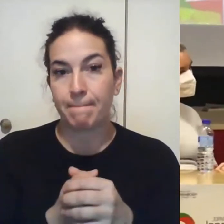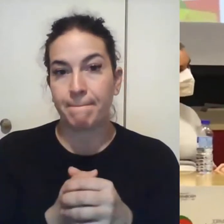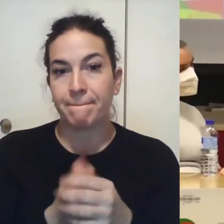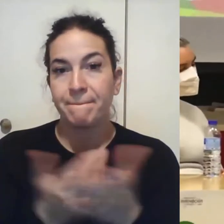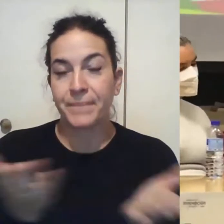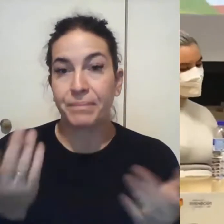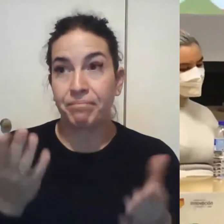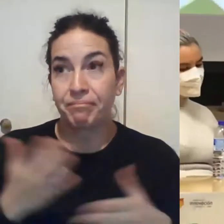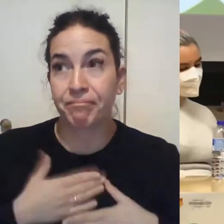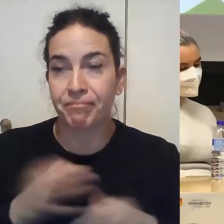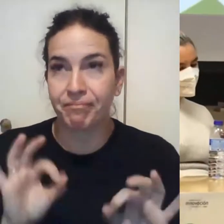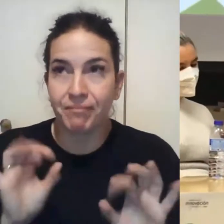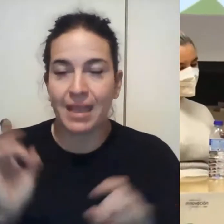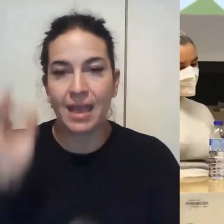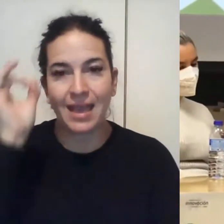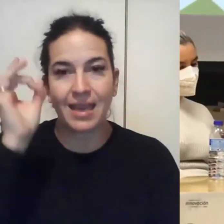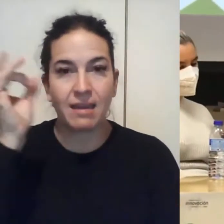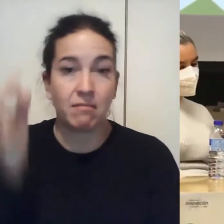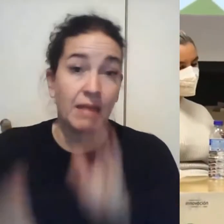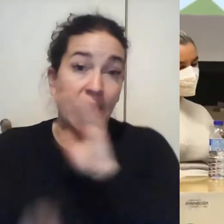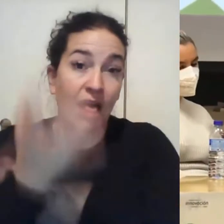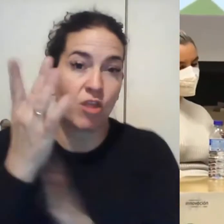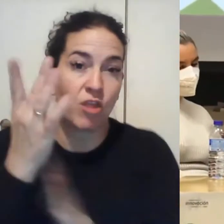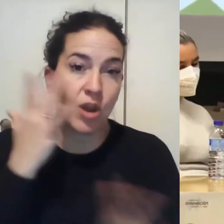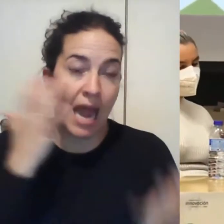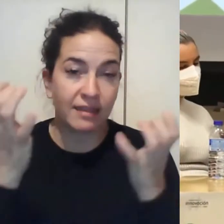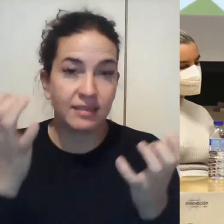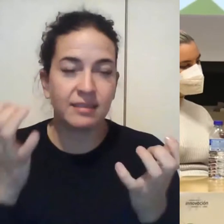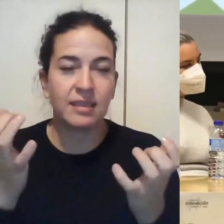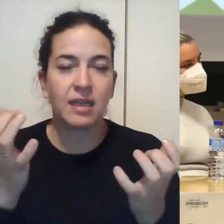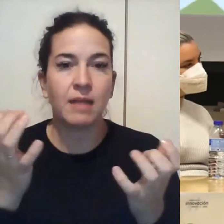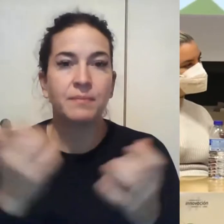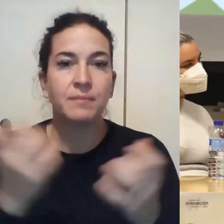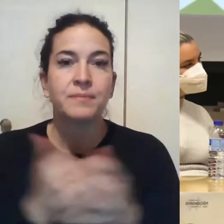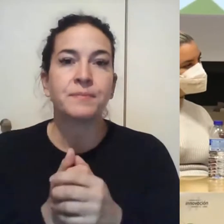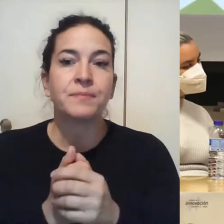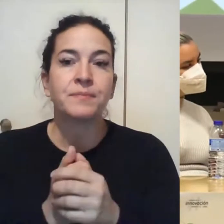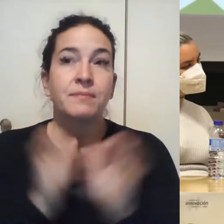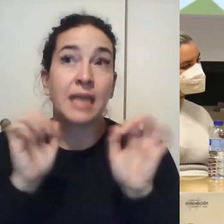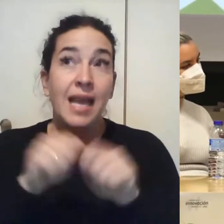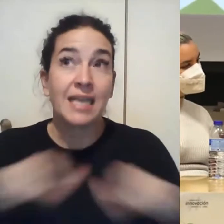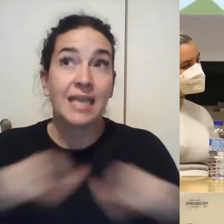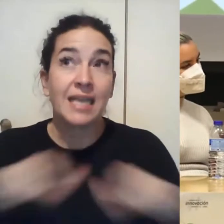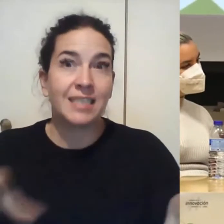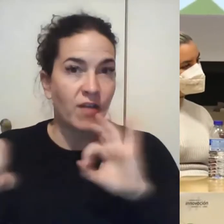en creación artística, más fotografía,